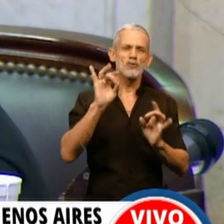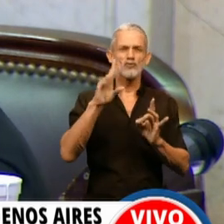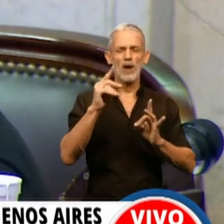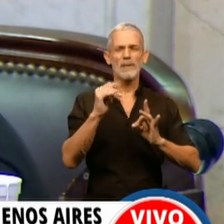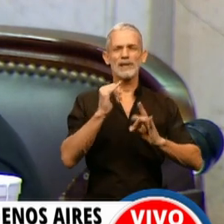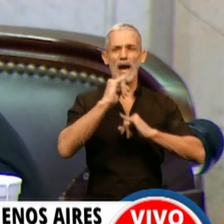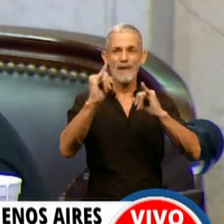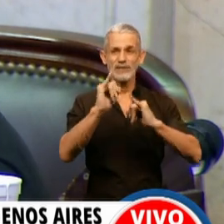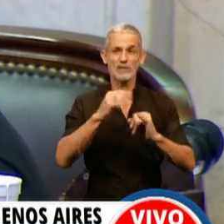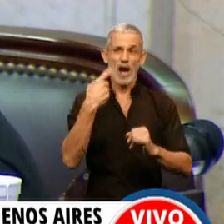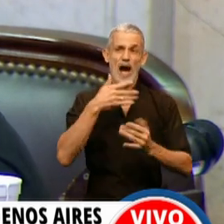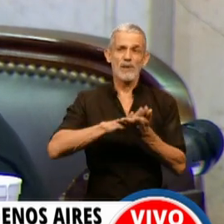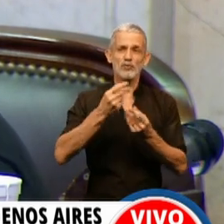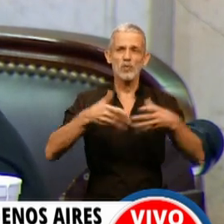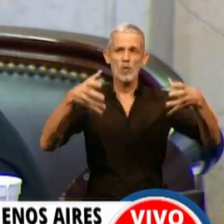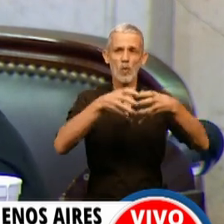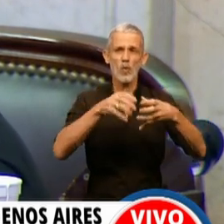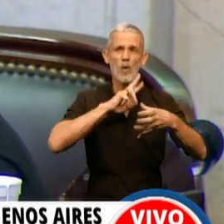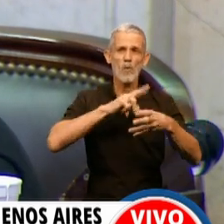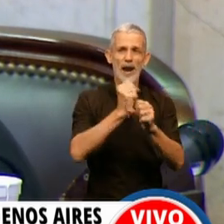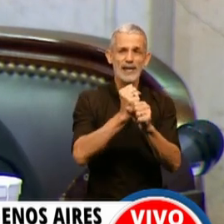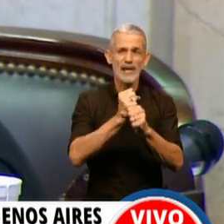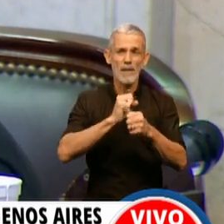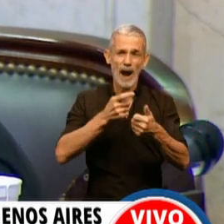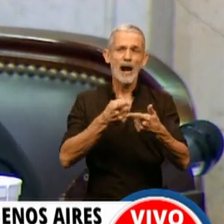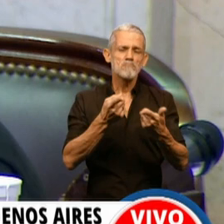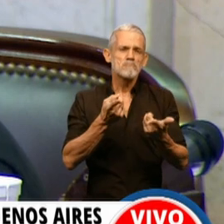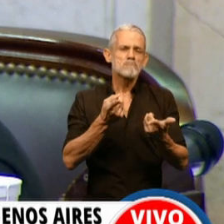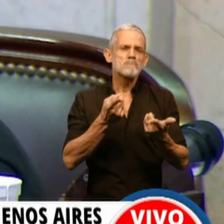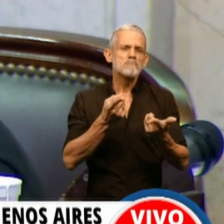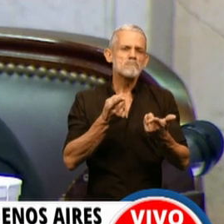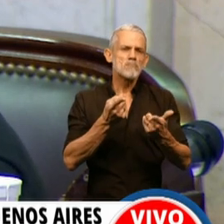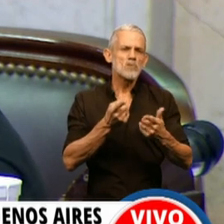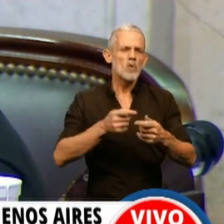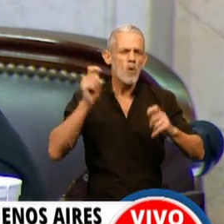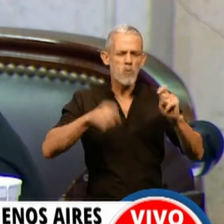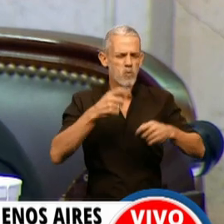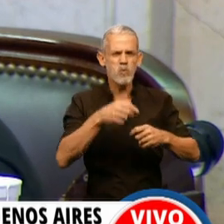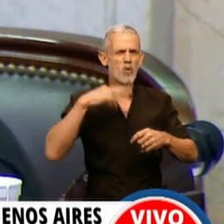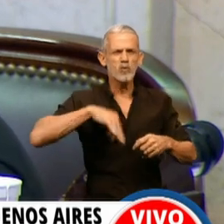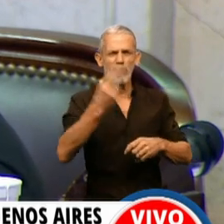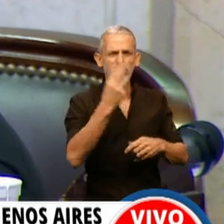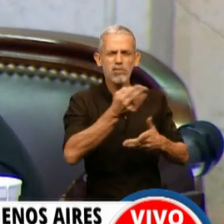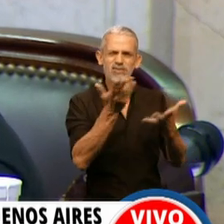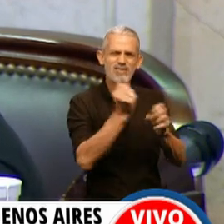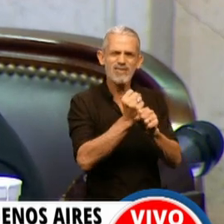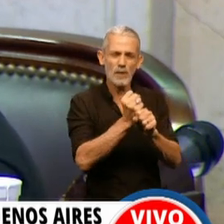reafirmar que estamos hablando de un colectivo de trabajadoras absolutamente súper explotadas y precarizadas